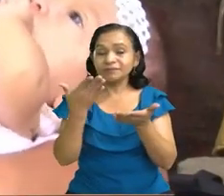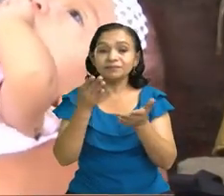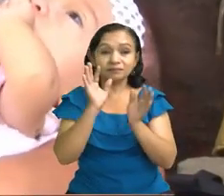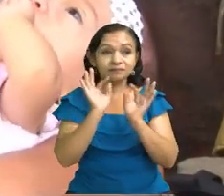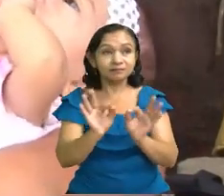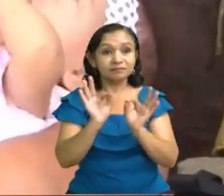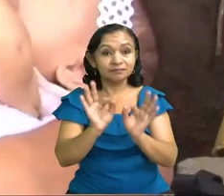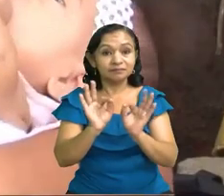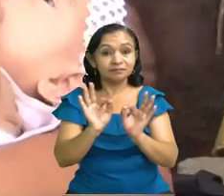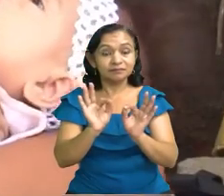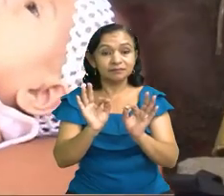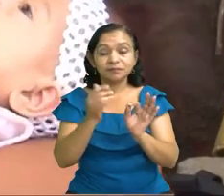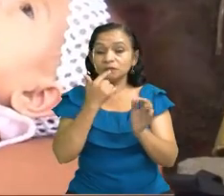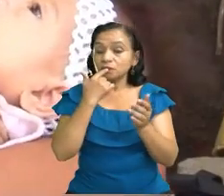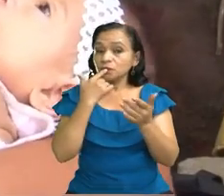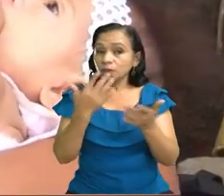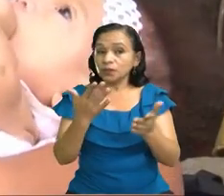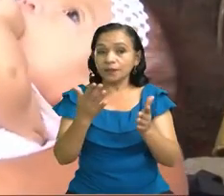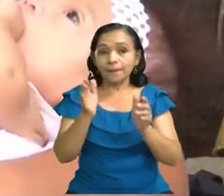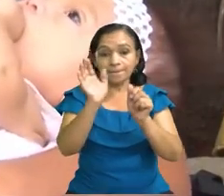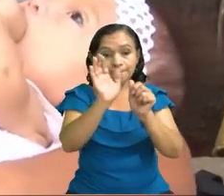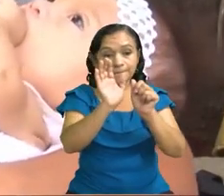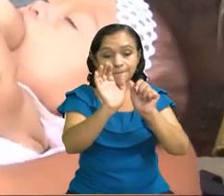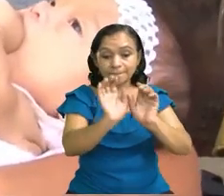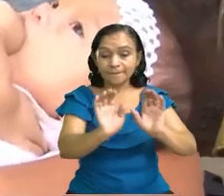porque así cada niño tiene